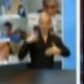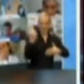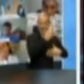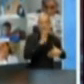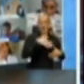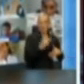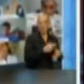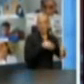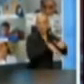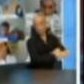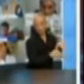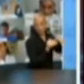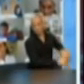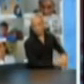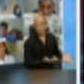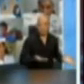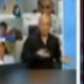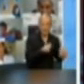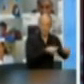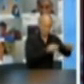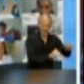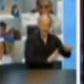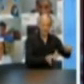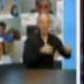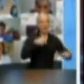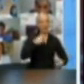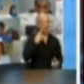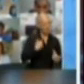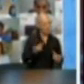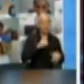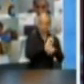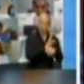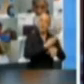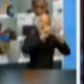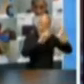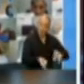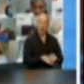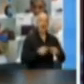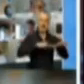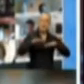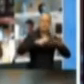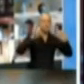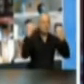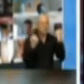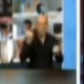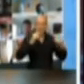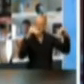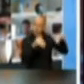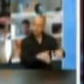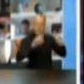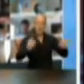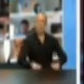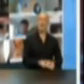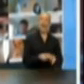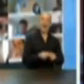los anticuerpos en contra del COVID. El caballo es un enorme productor de anticuerpos, se purifica este plasma del